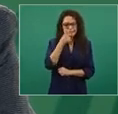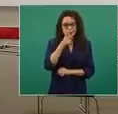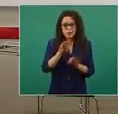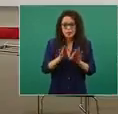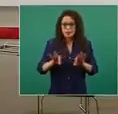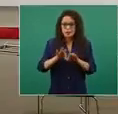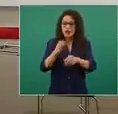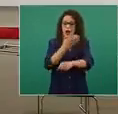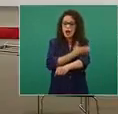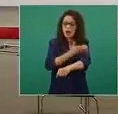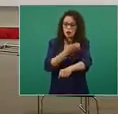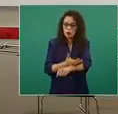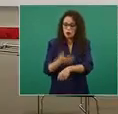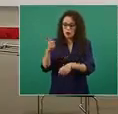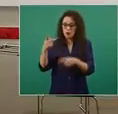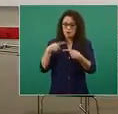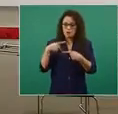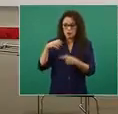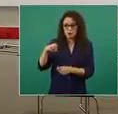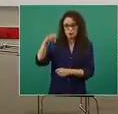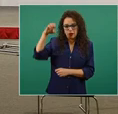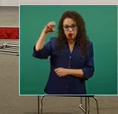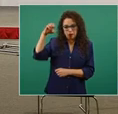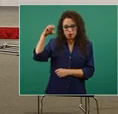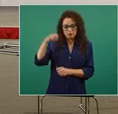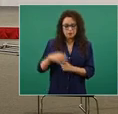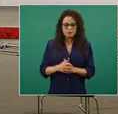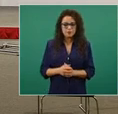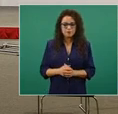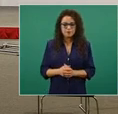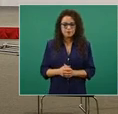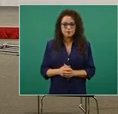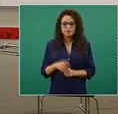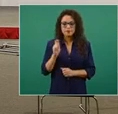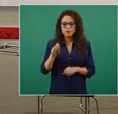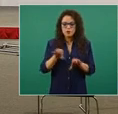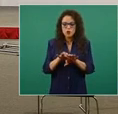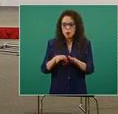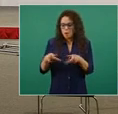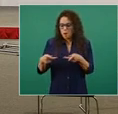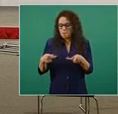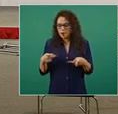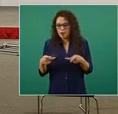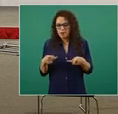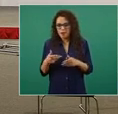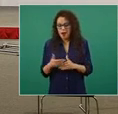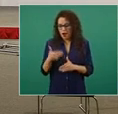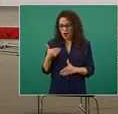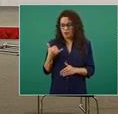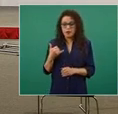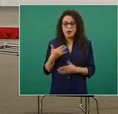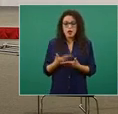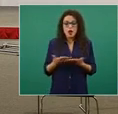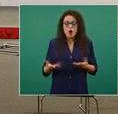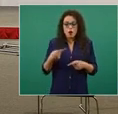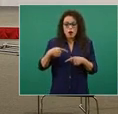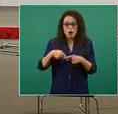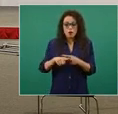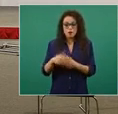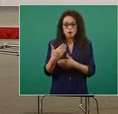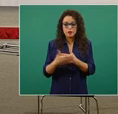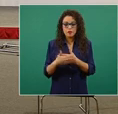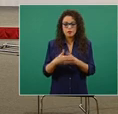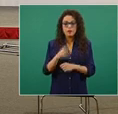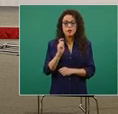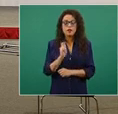esferas, en las preparaciones en las cuales los adultos y todas las personas ahora que vamos a iniciar la vacunación con